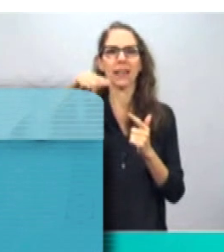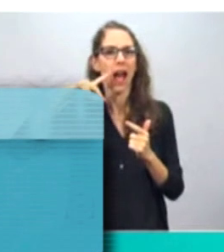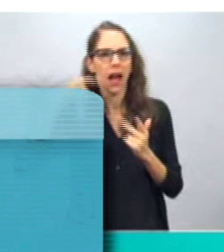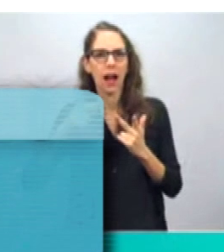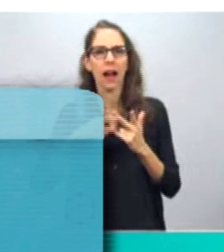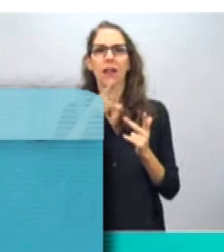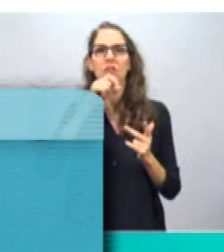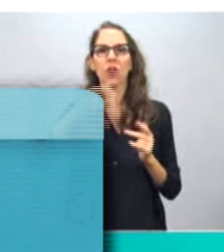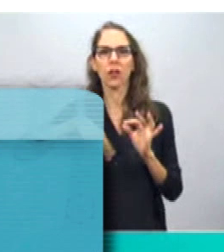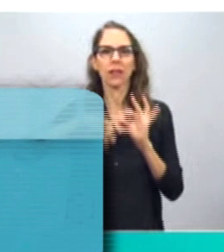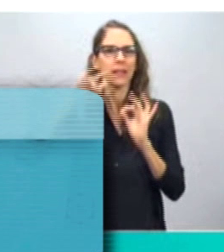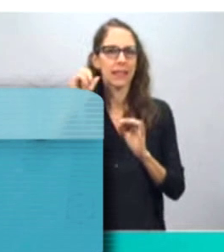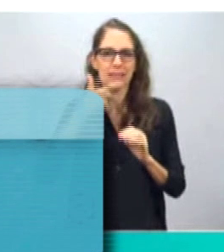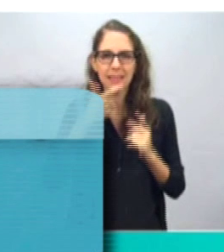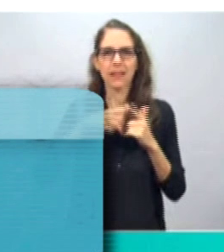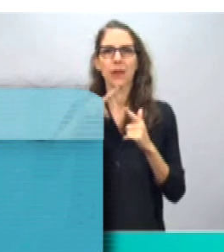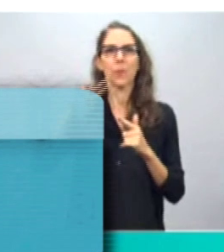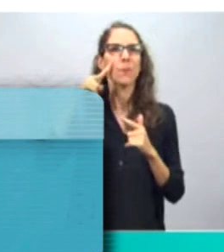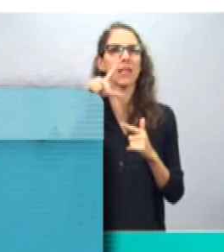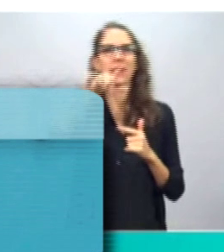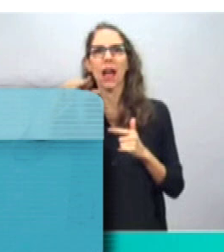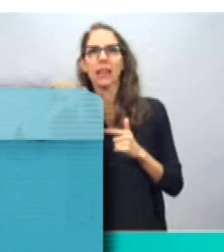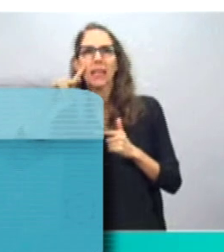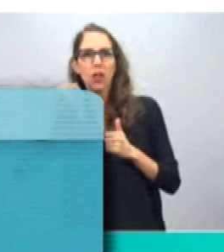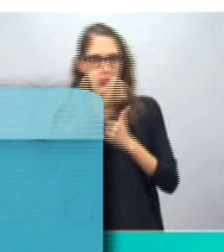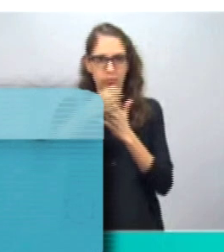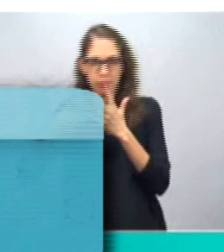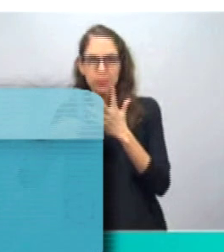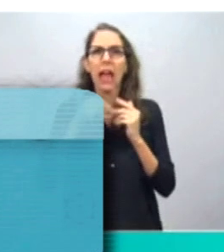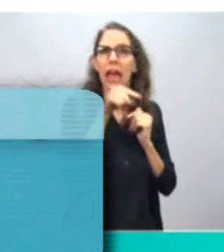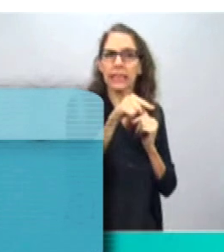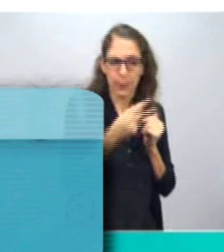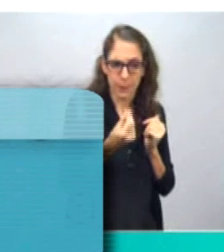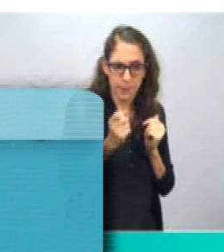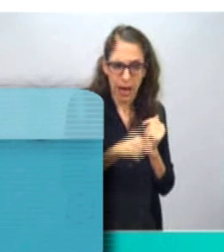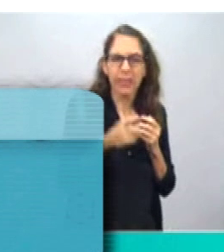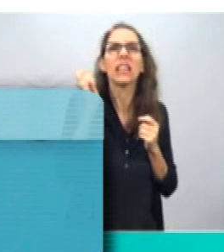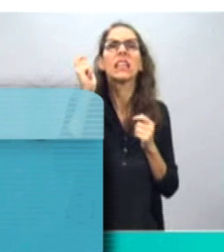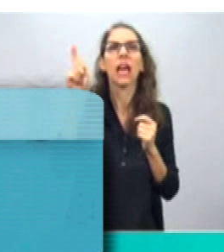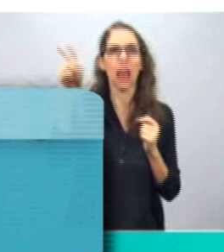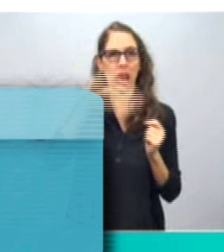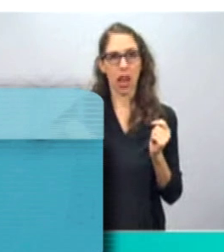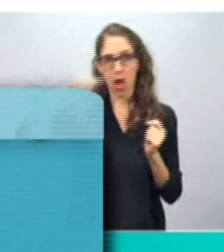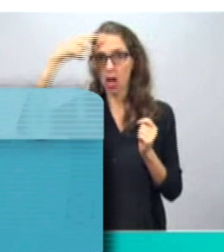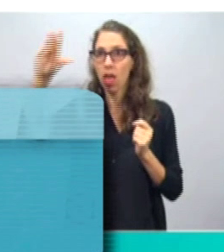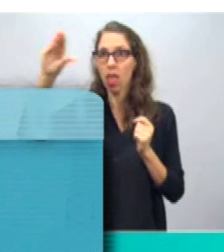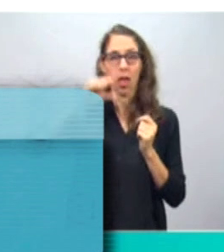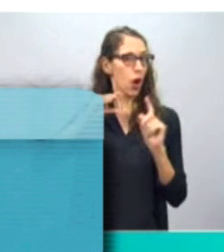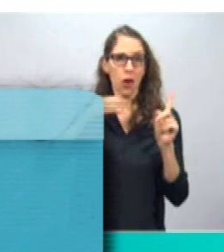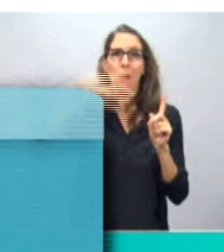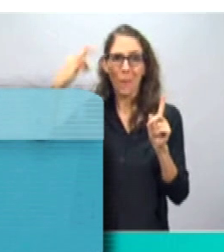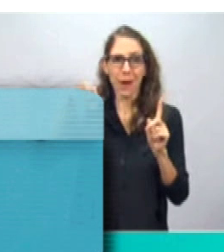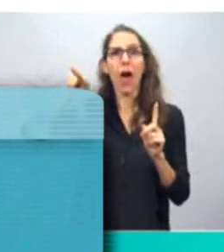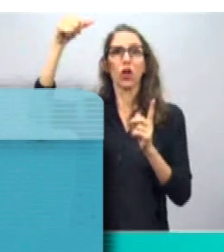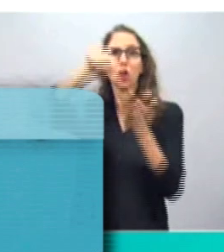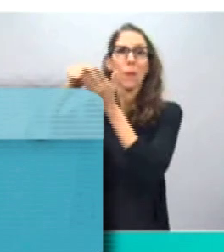Villarino. Esto además es con un financiamiento internacional, o sea que no eran fondos que ponía el Gobierno Nacional, sino que eran fondos internacionales que también nos